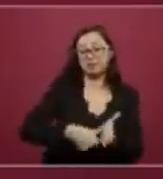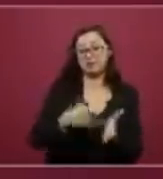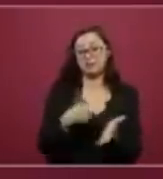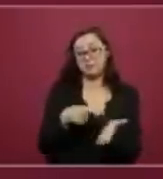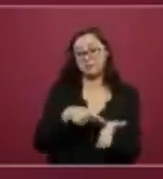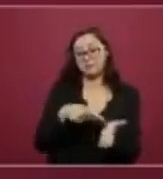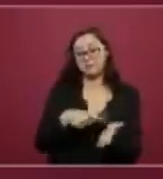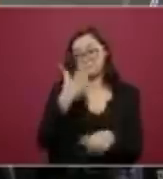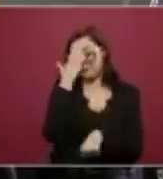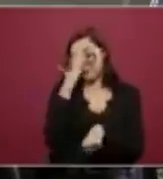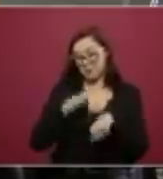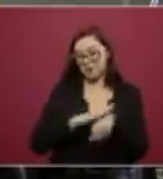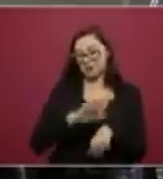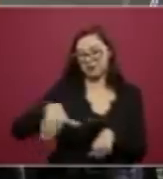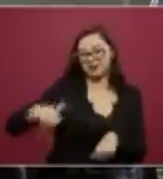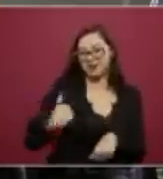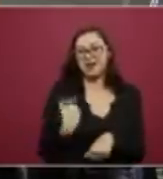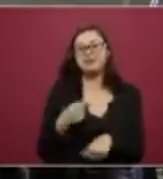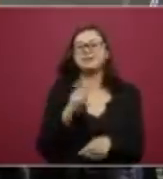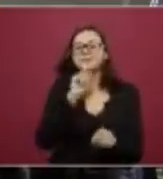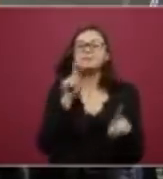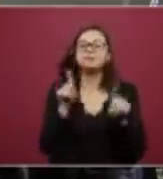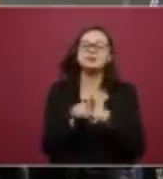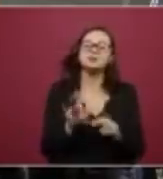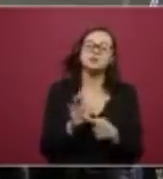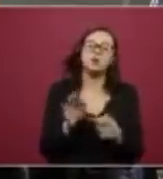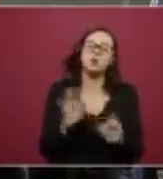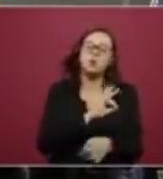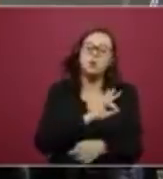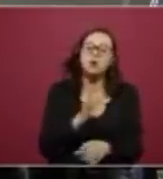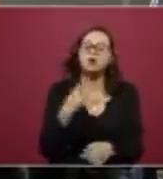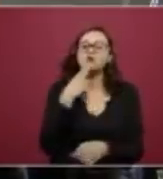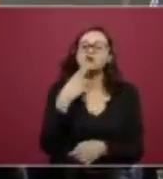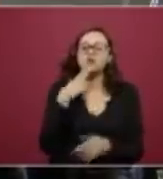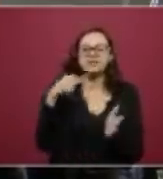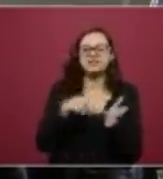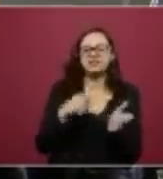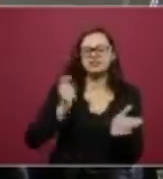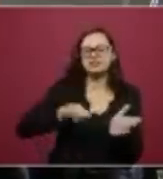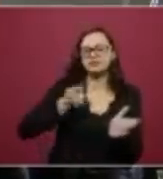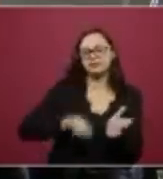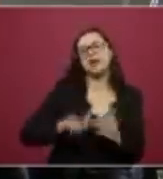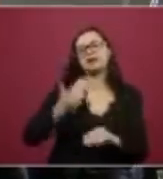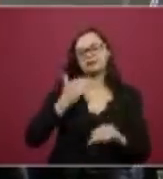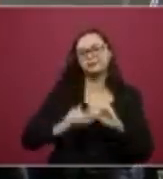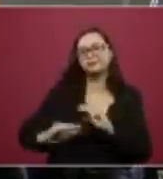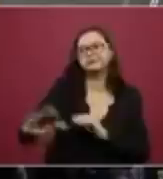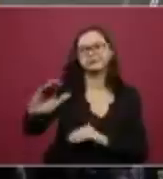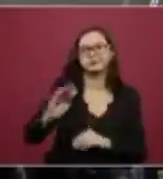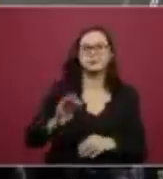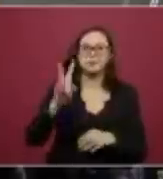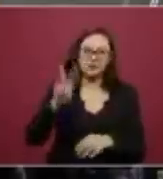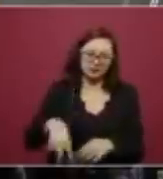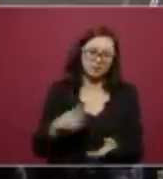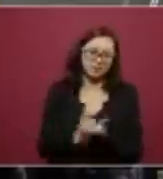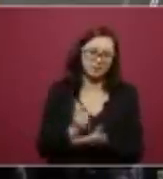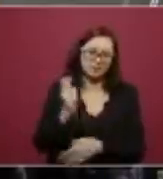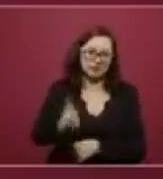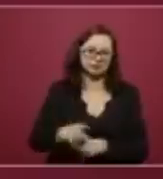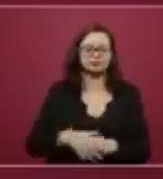pago por el traslado de correspondencia y envíos de un lugar a otro por medio del Servicio Postal Mexicano, Correos de México.